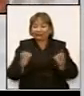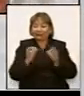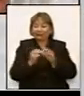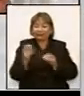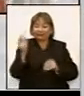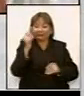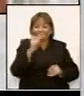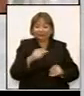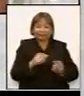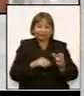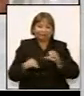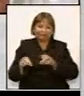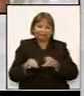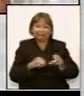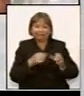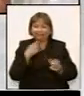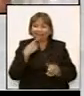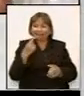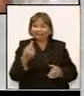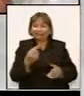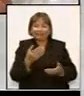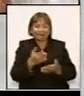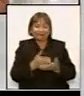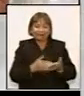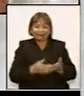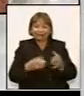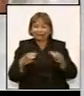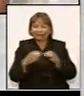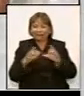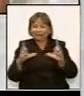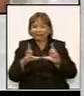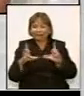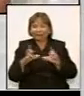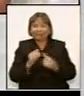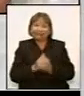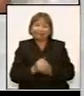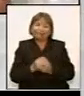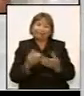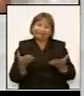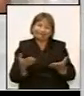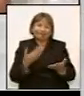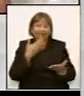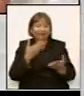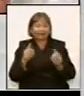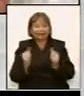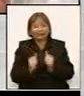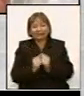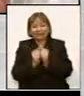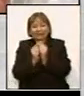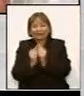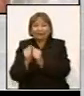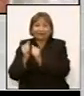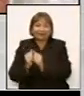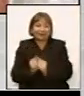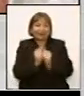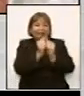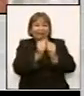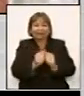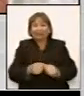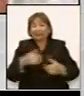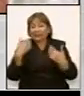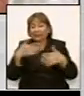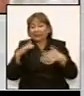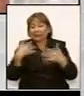venimos realizando, que somos parte del canal del Congreso y acompañando a los congresistas en estos lugares a veces un